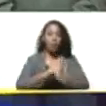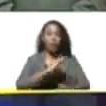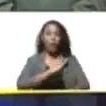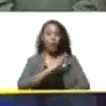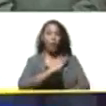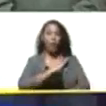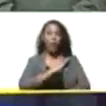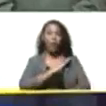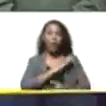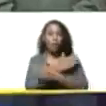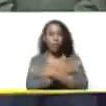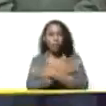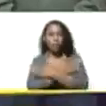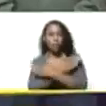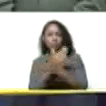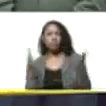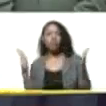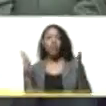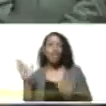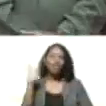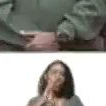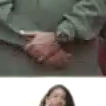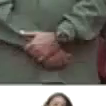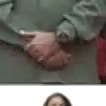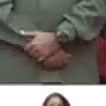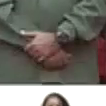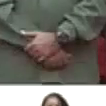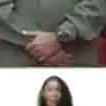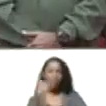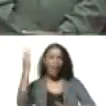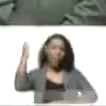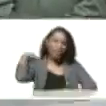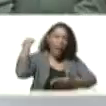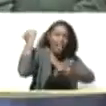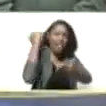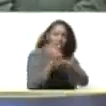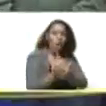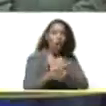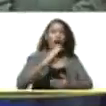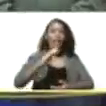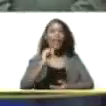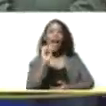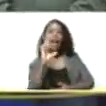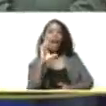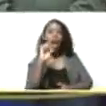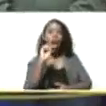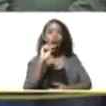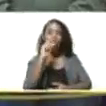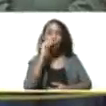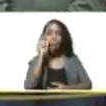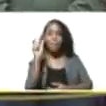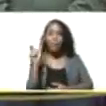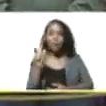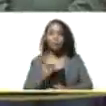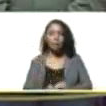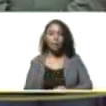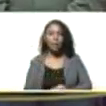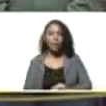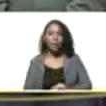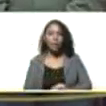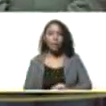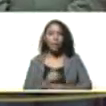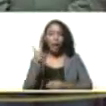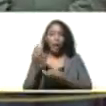del entreguismo, de la corrupción y de la traición, Carlos Andrés Pérez. Que en paz